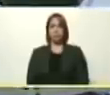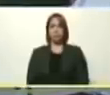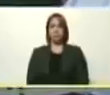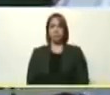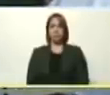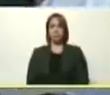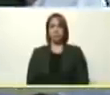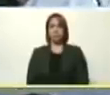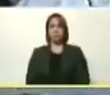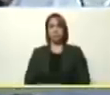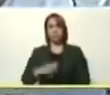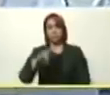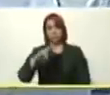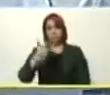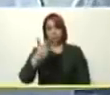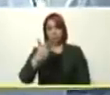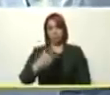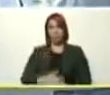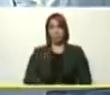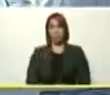En tercer lugar,